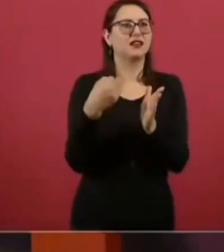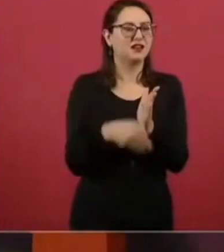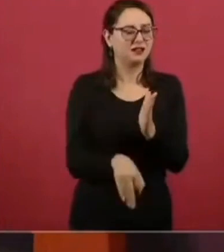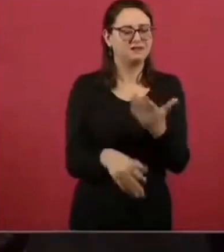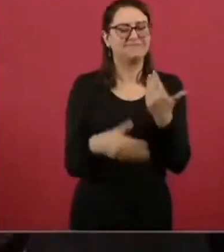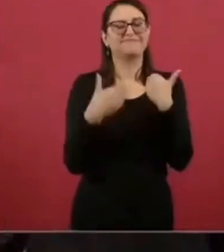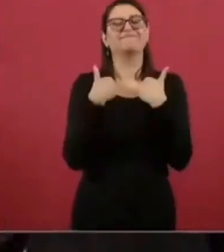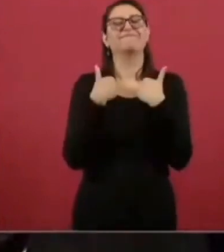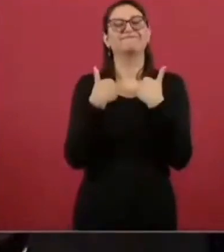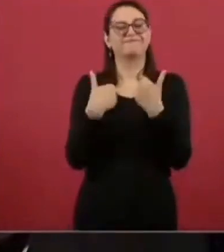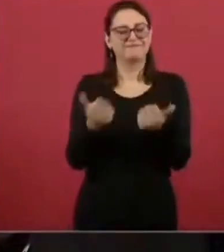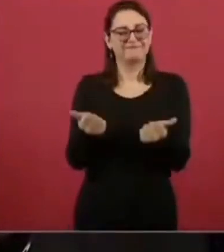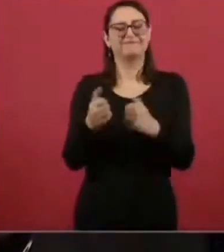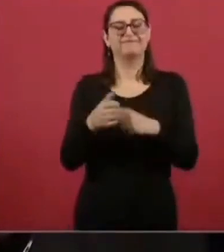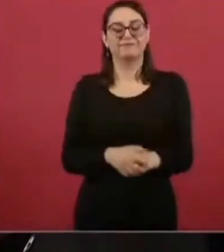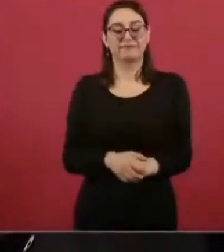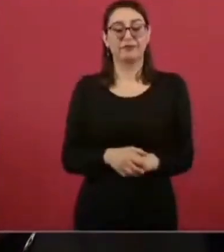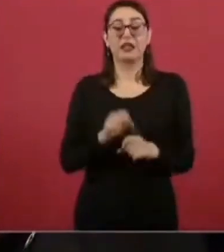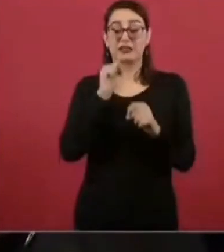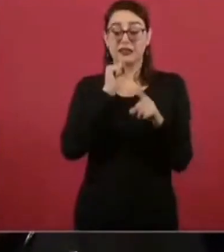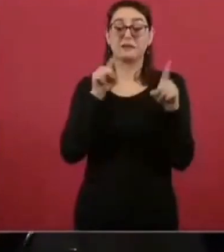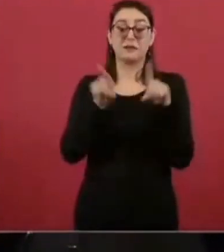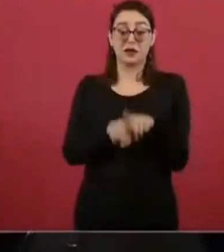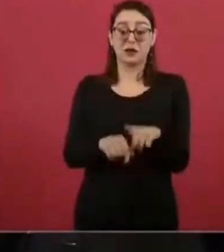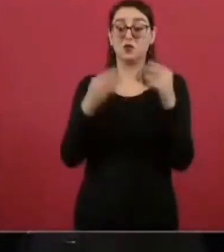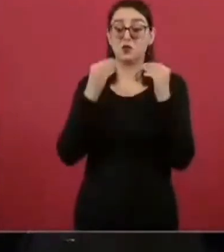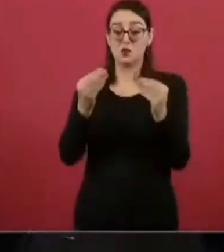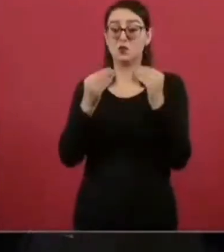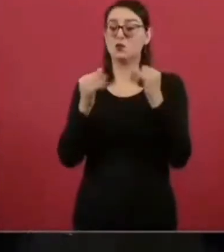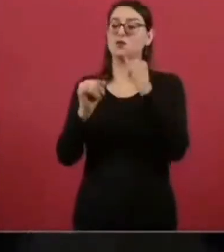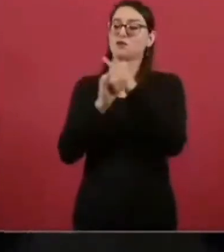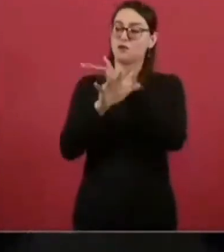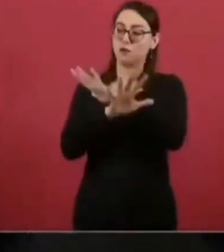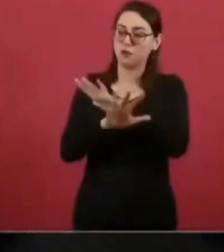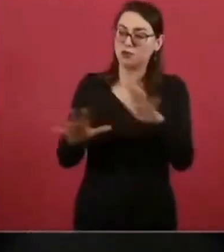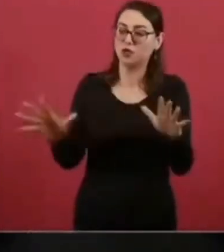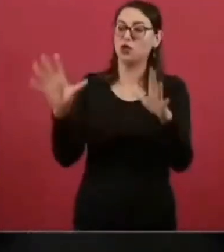información, de orientación. Por eso